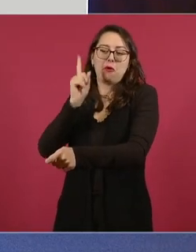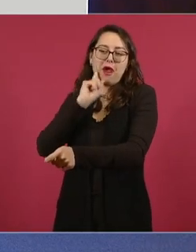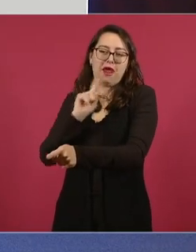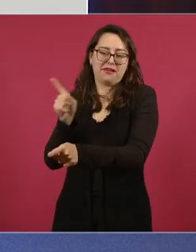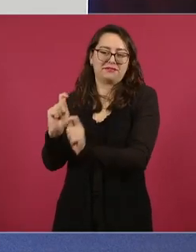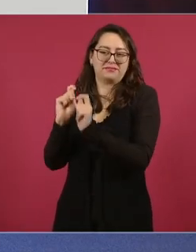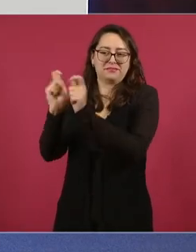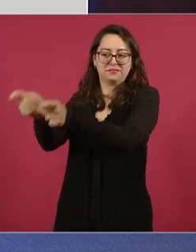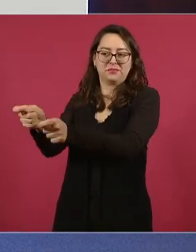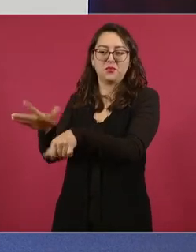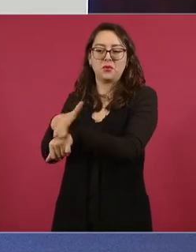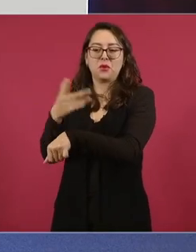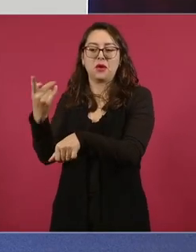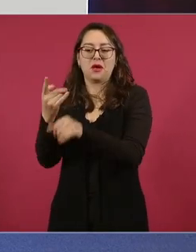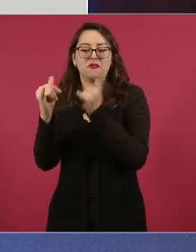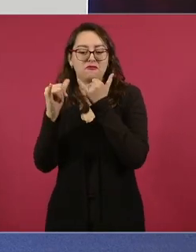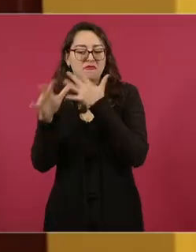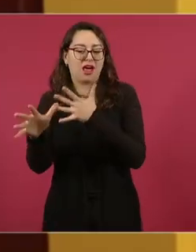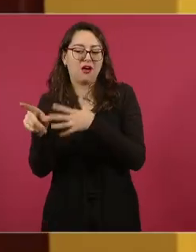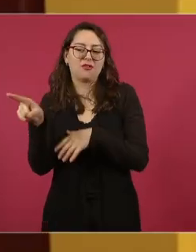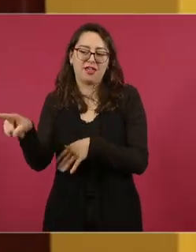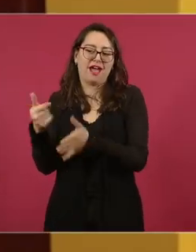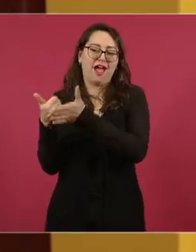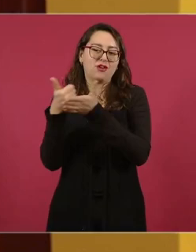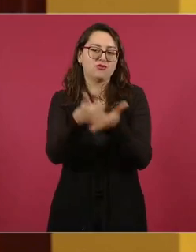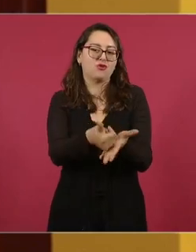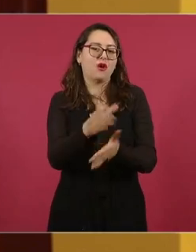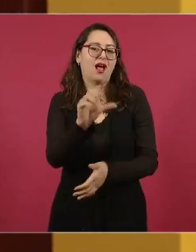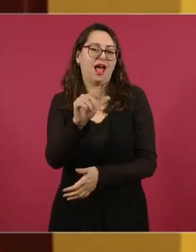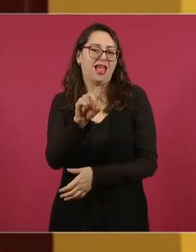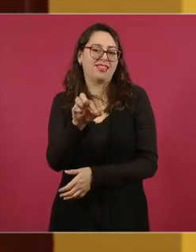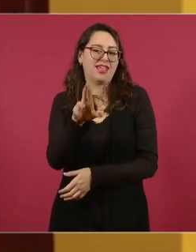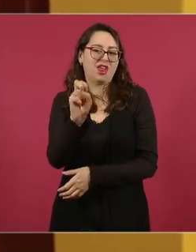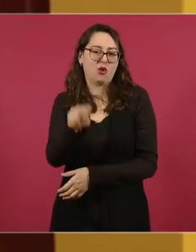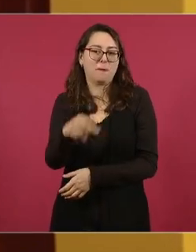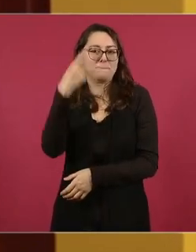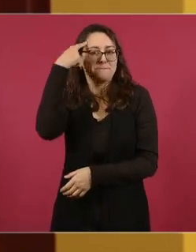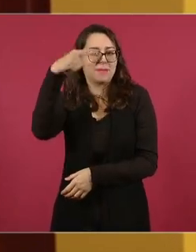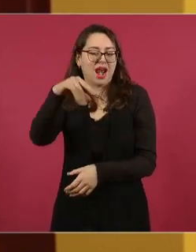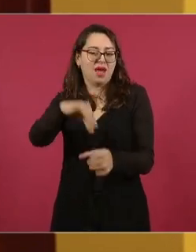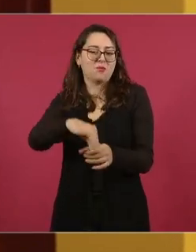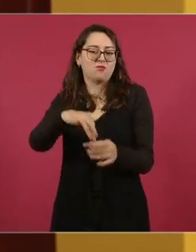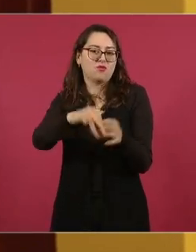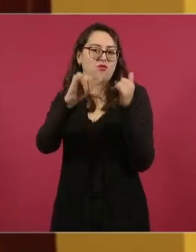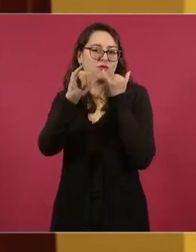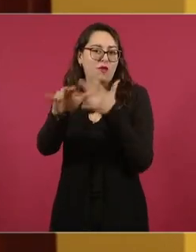que no me diga la maestra que no ayudó en el fraude del 2006.